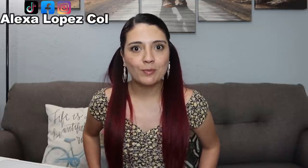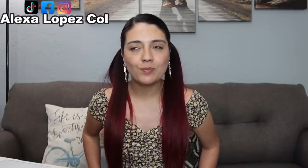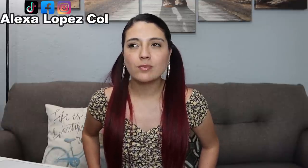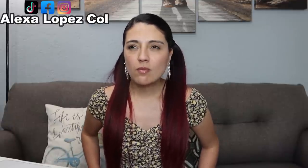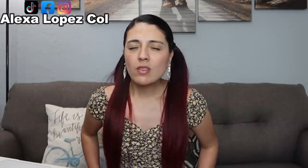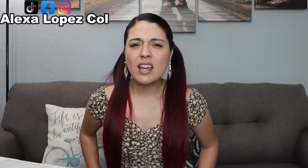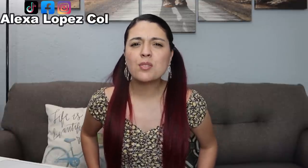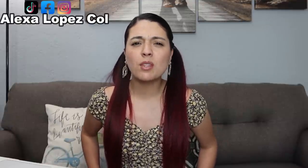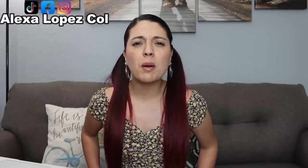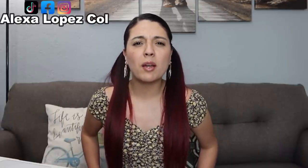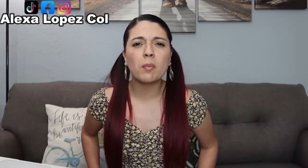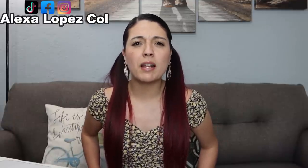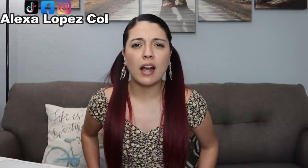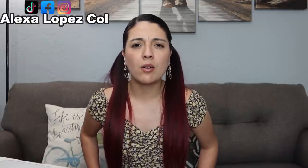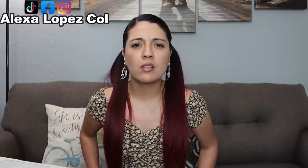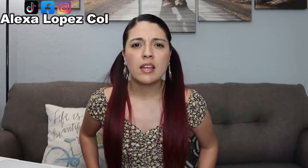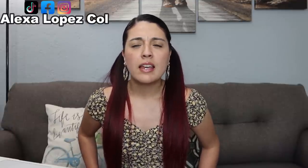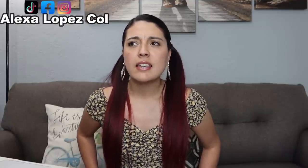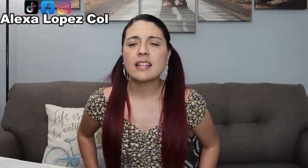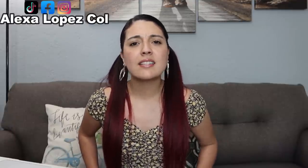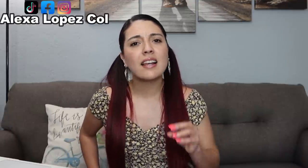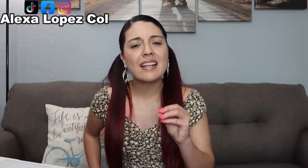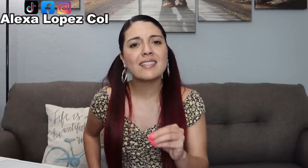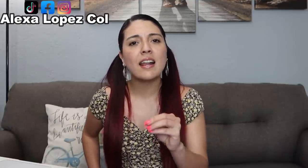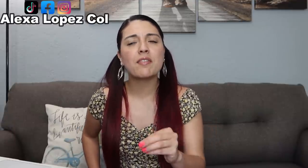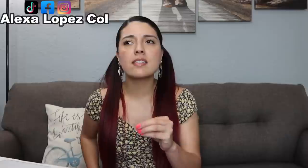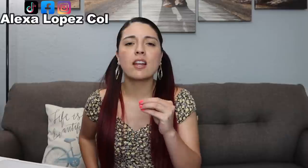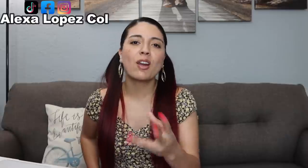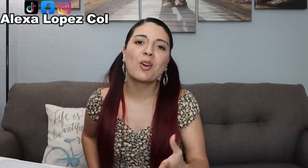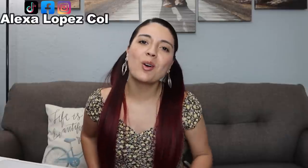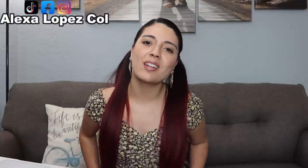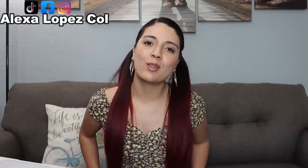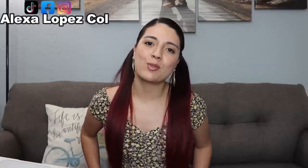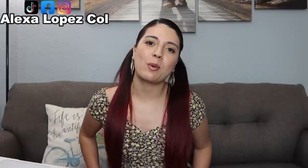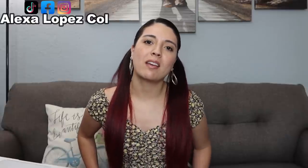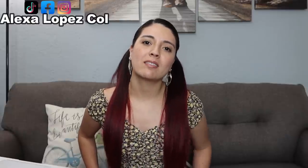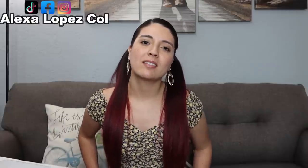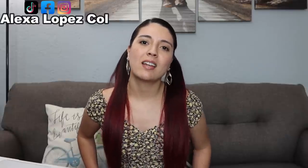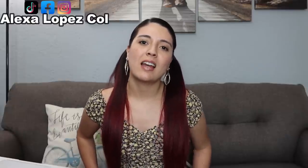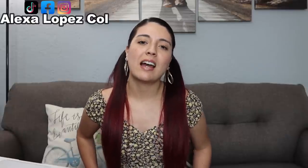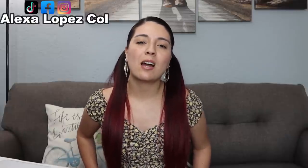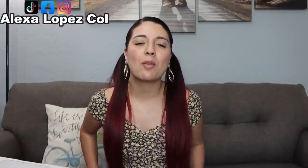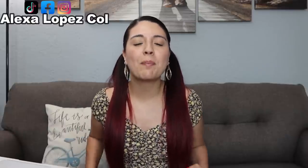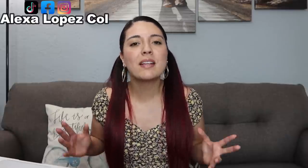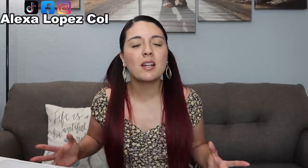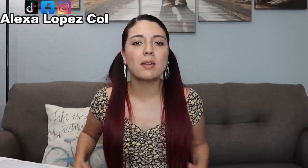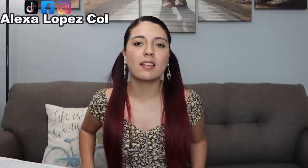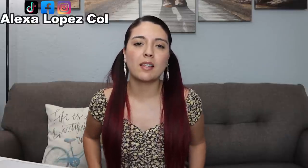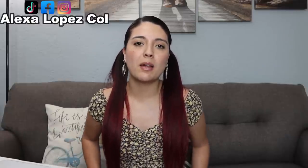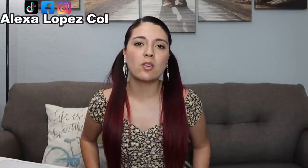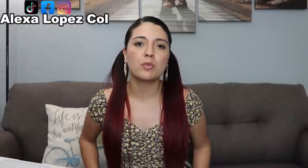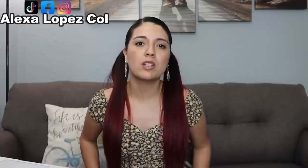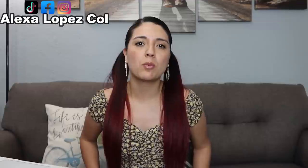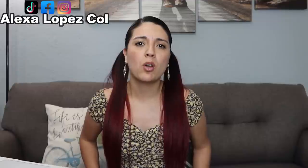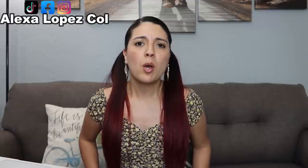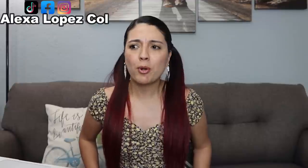¿no? Es un tema bien complicado. Y ese es el énfasis que no le colocan inclusive a cuando empiezan a hablar del